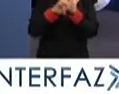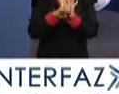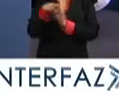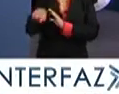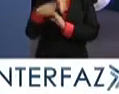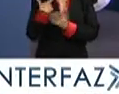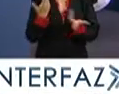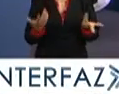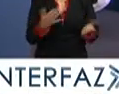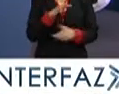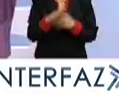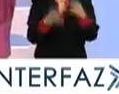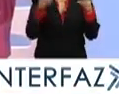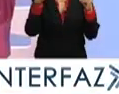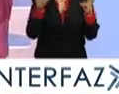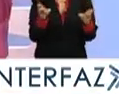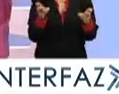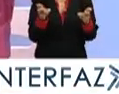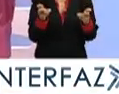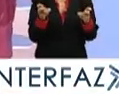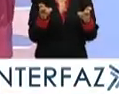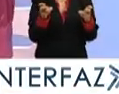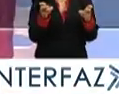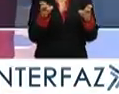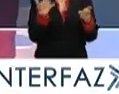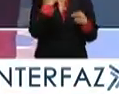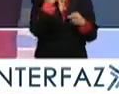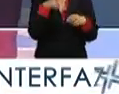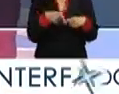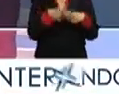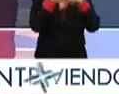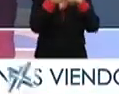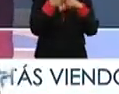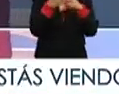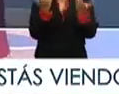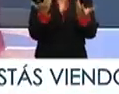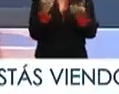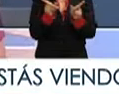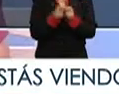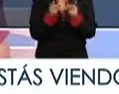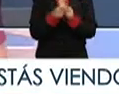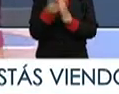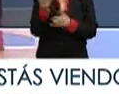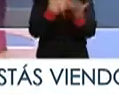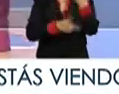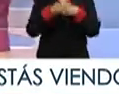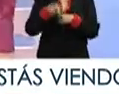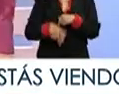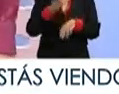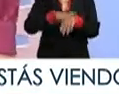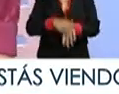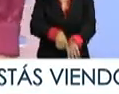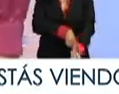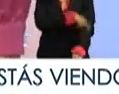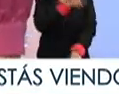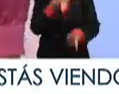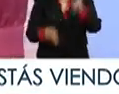Bueno, ese es todo un tema. Permítanos, vamos a hacer una breve pausa, claro. Y ahorita regresamos a platicar